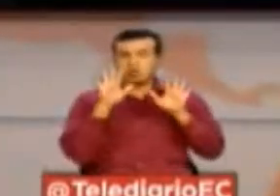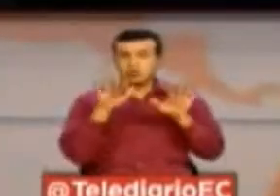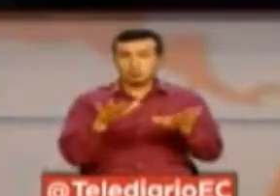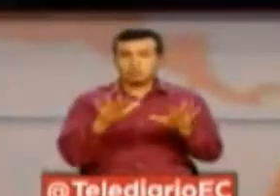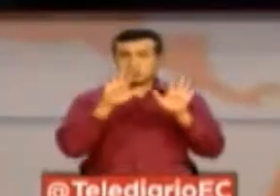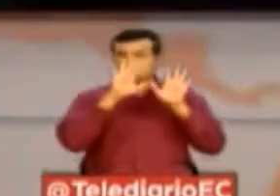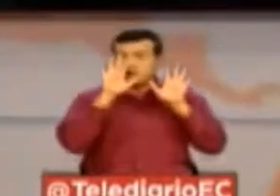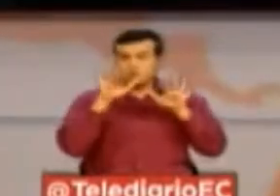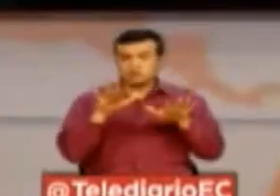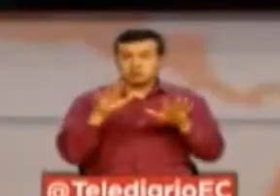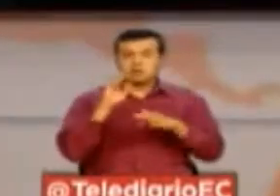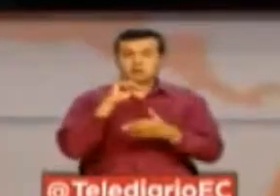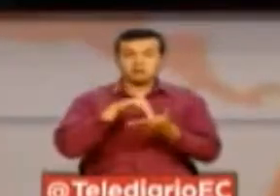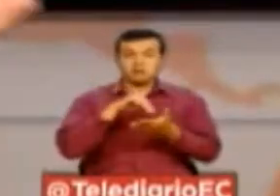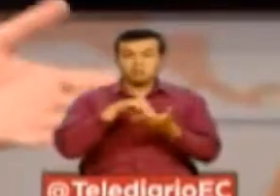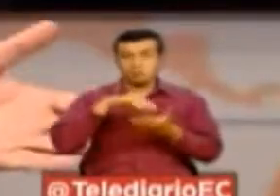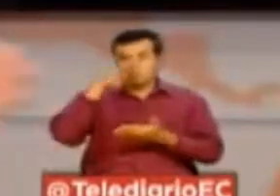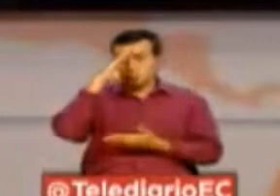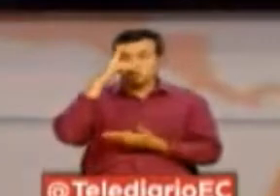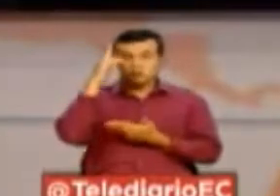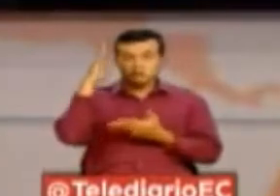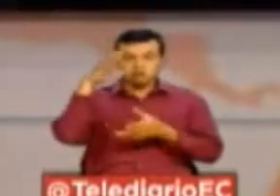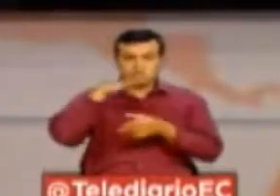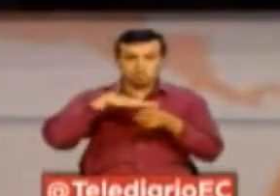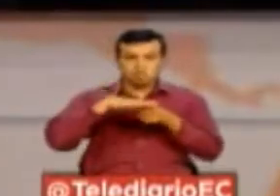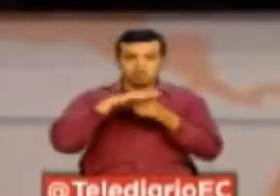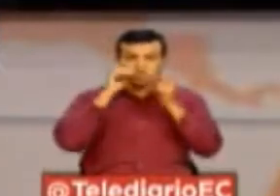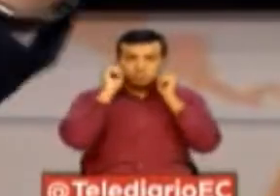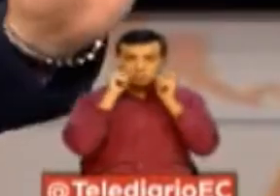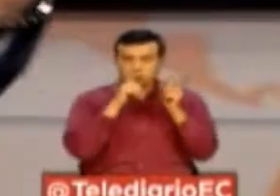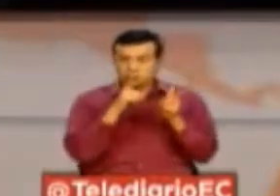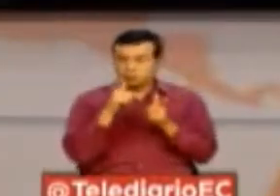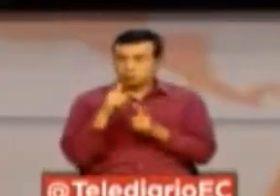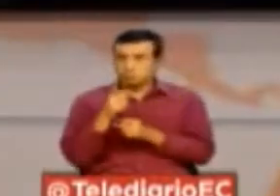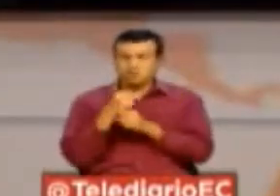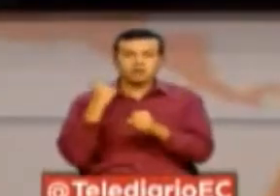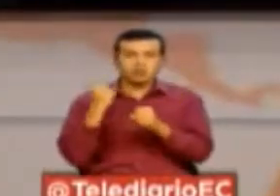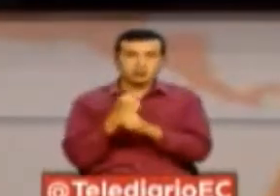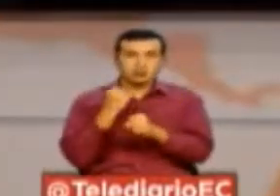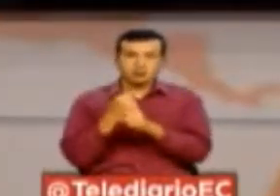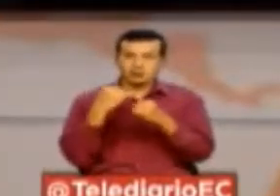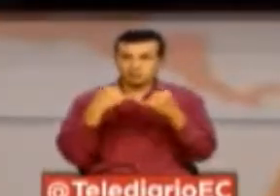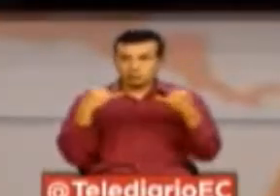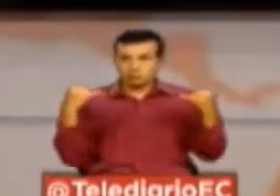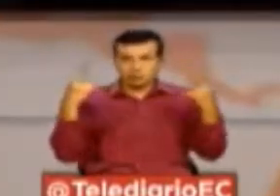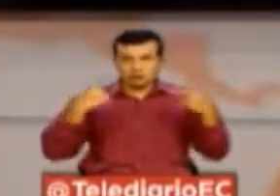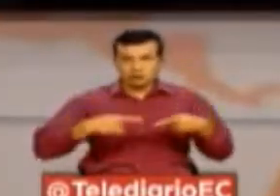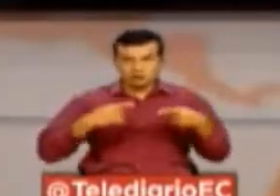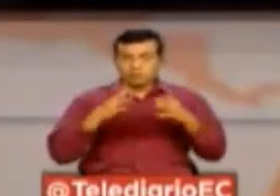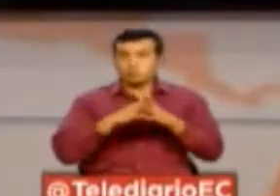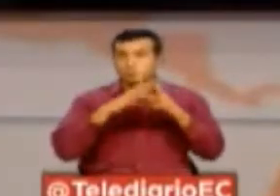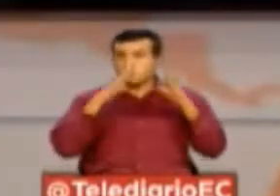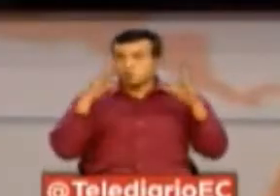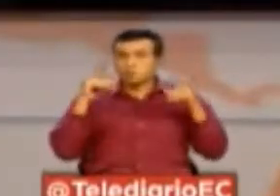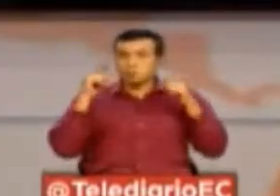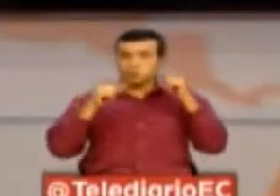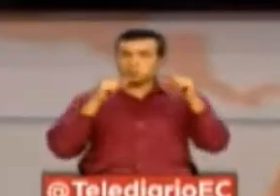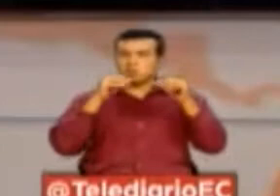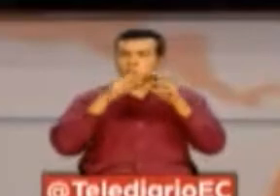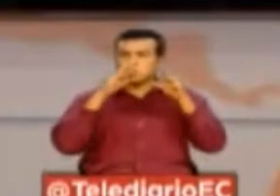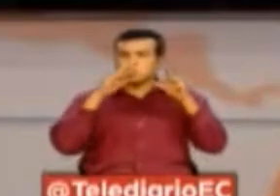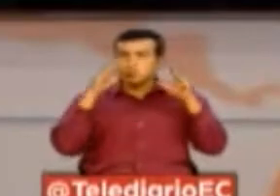10.000 miembros del sector seguridad ya trabajando en frontera y es un incremento progresivo